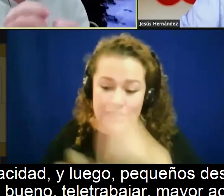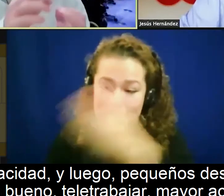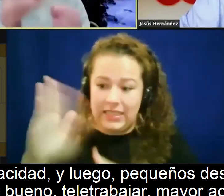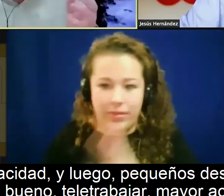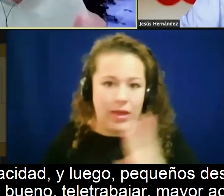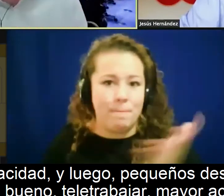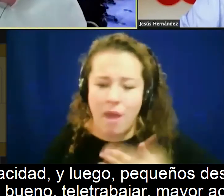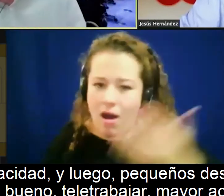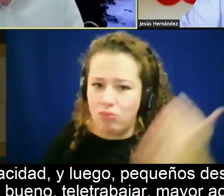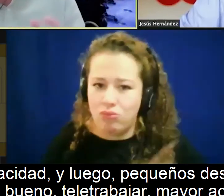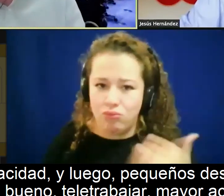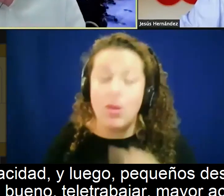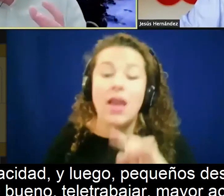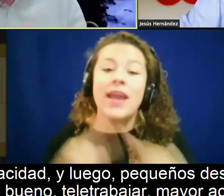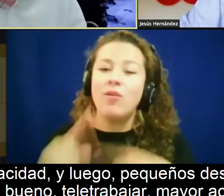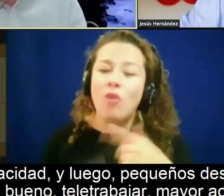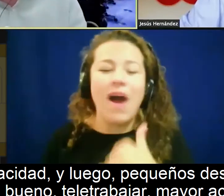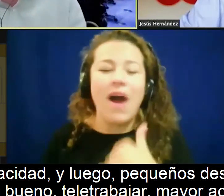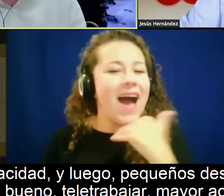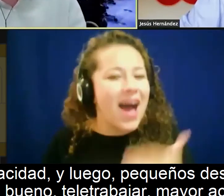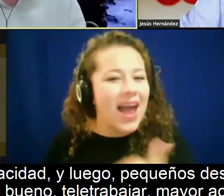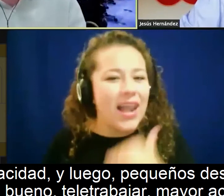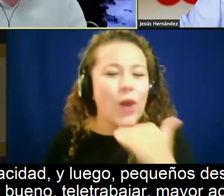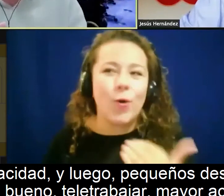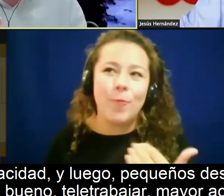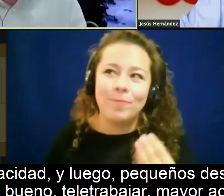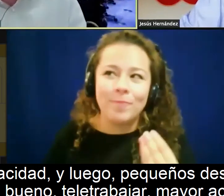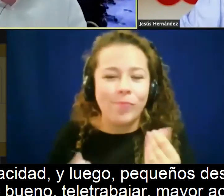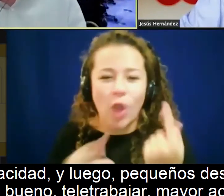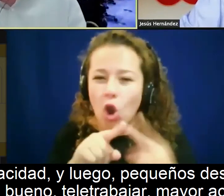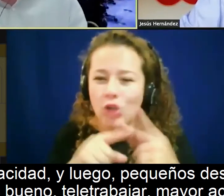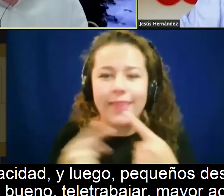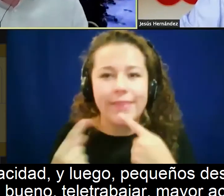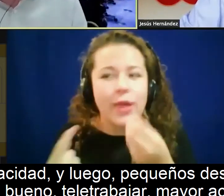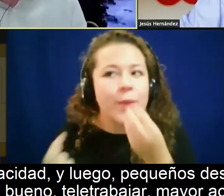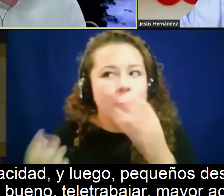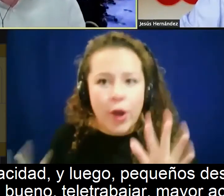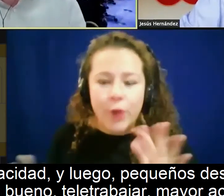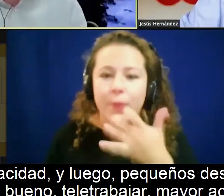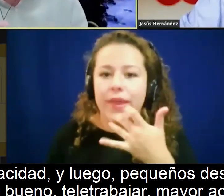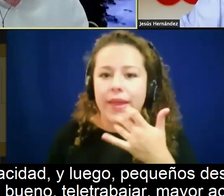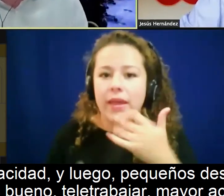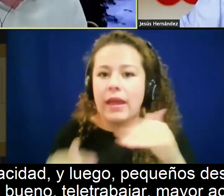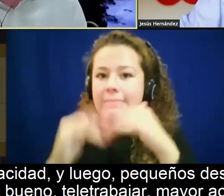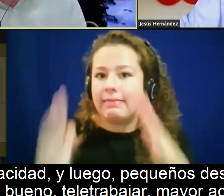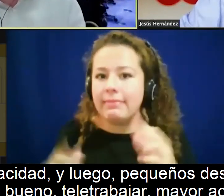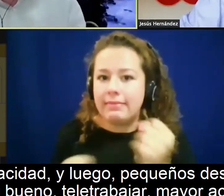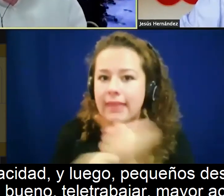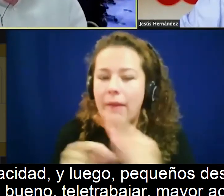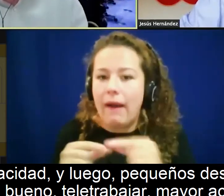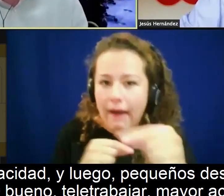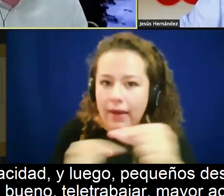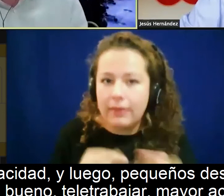pequeños destellos de luz que dices, bueno, pues teletrabajar, mayor